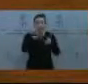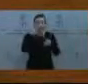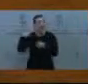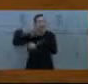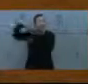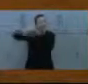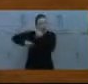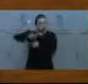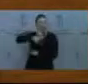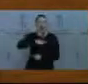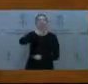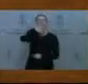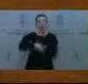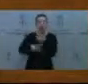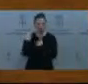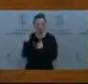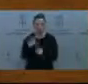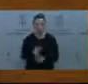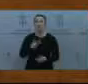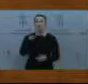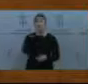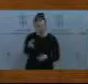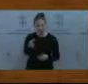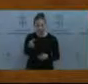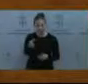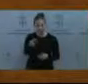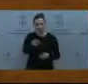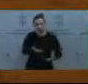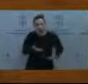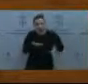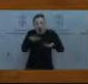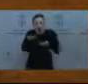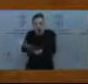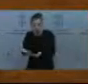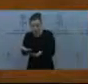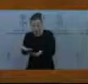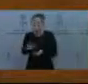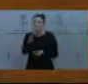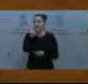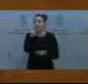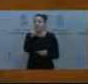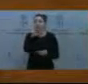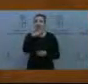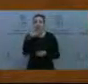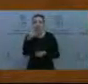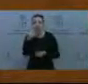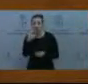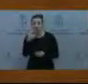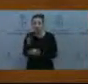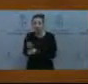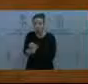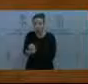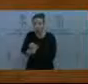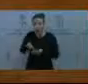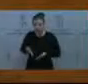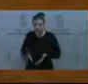buen grado ayuda a las jóvenes parejas en el cuidado de los niños, como digo, el tránsito entre